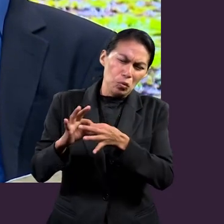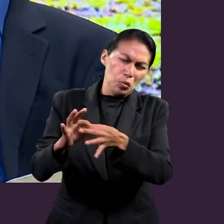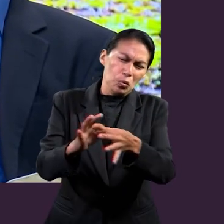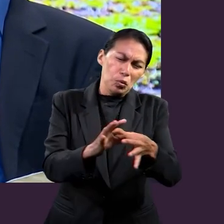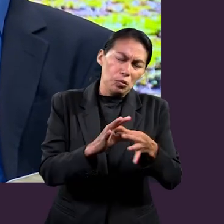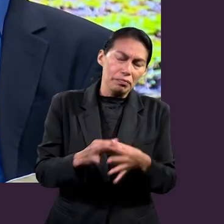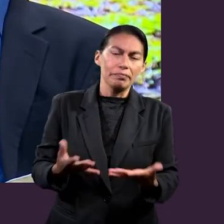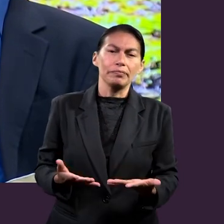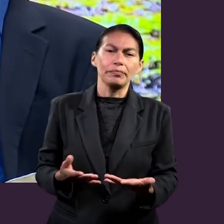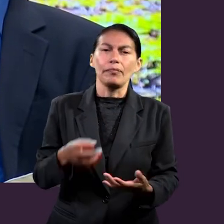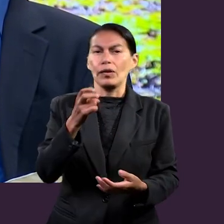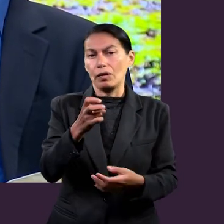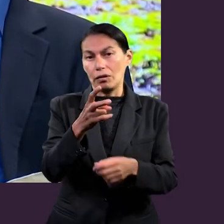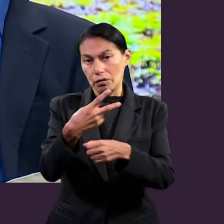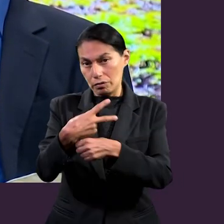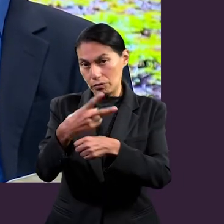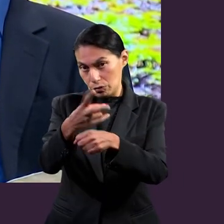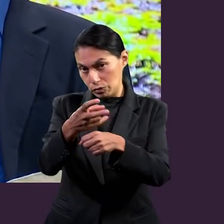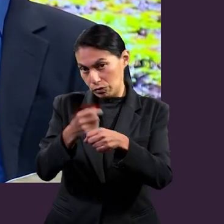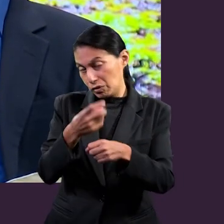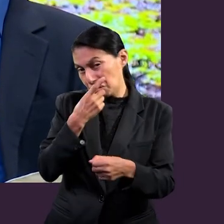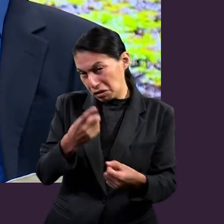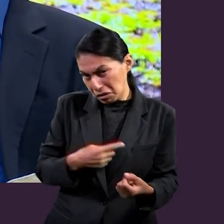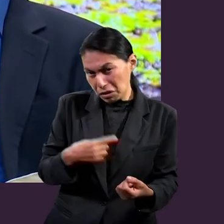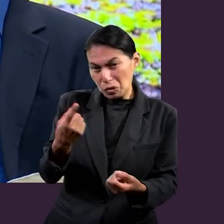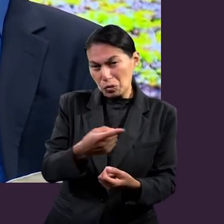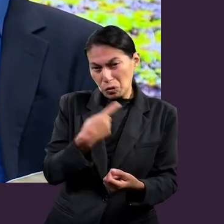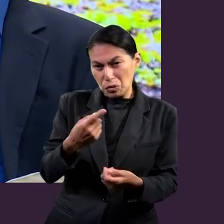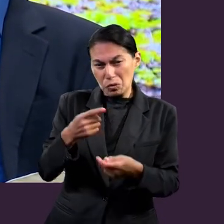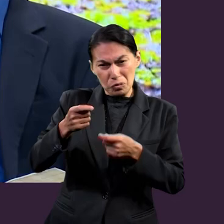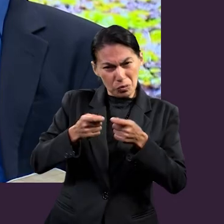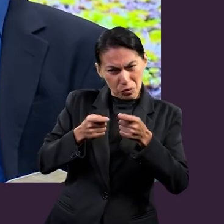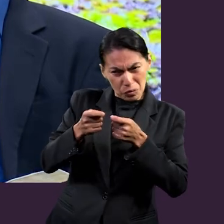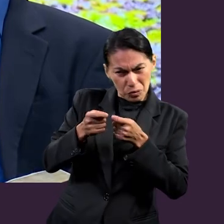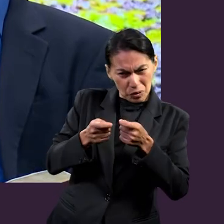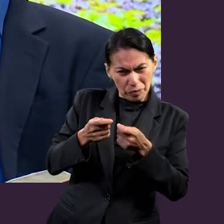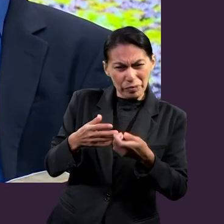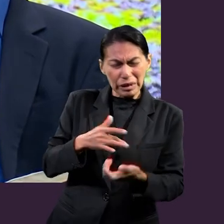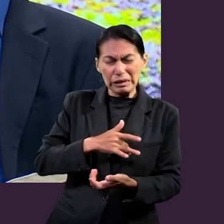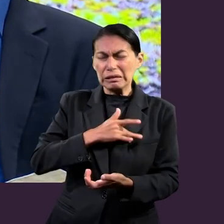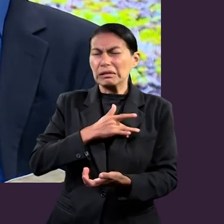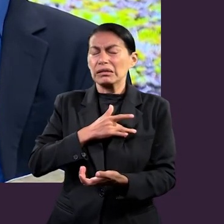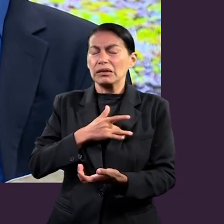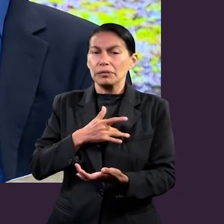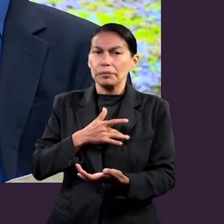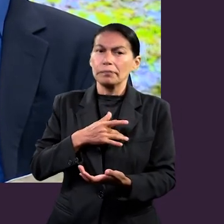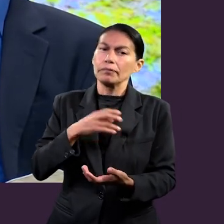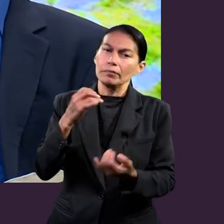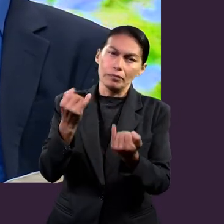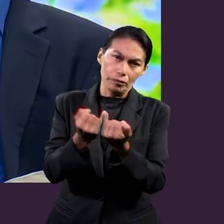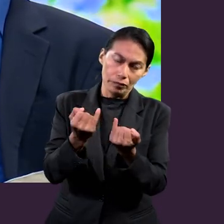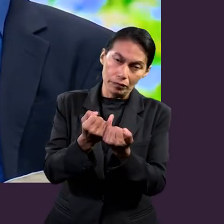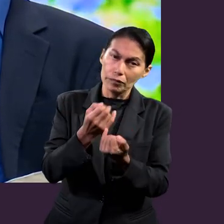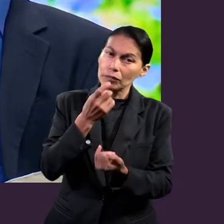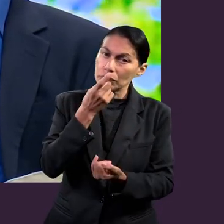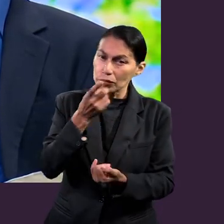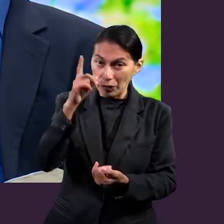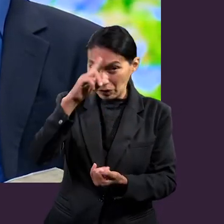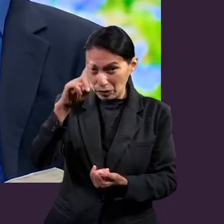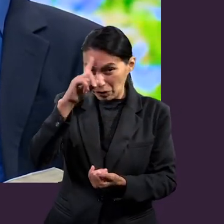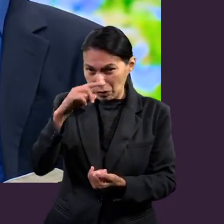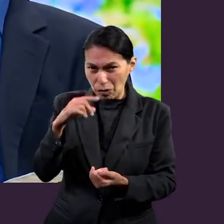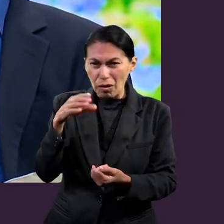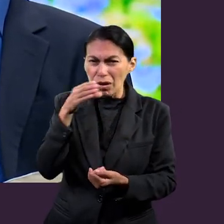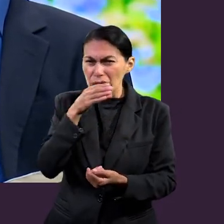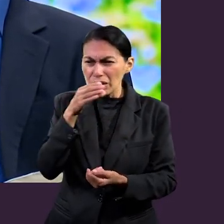mientras usemos palabras ofensivas. Y nos invita a manejar estas emociones. Y al mismo tiempo nos